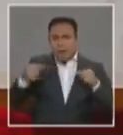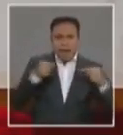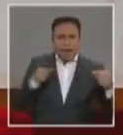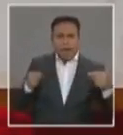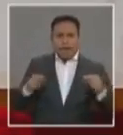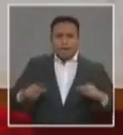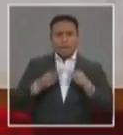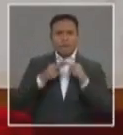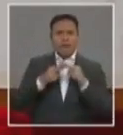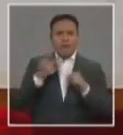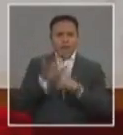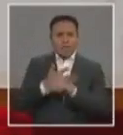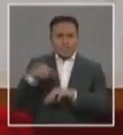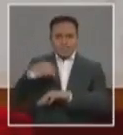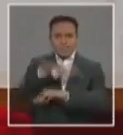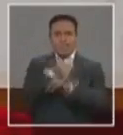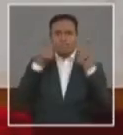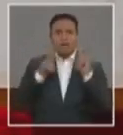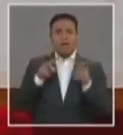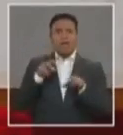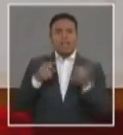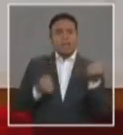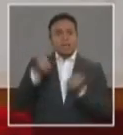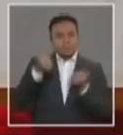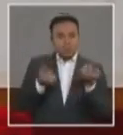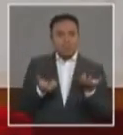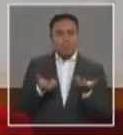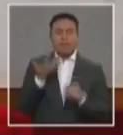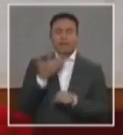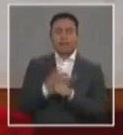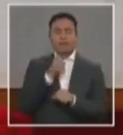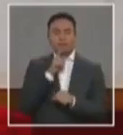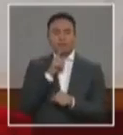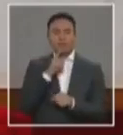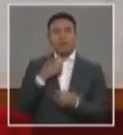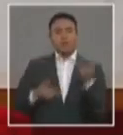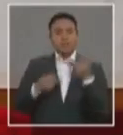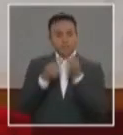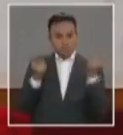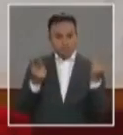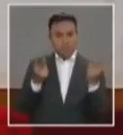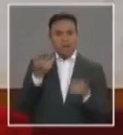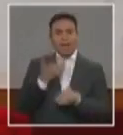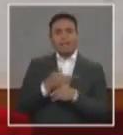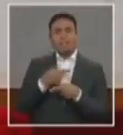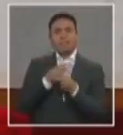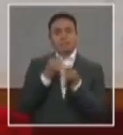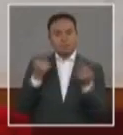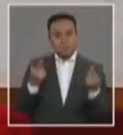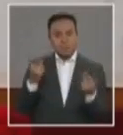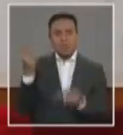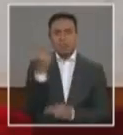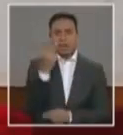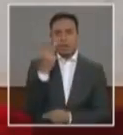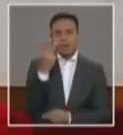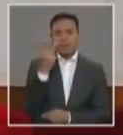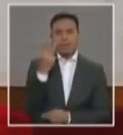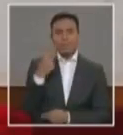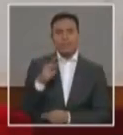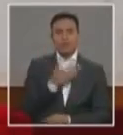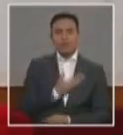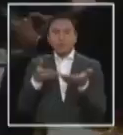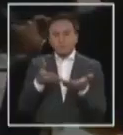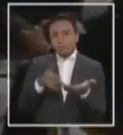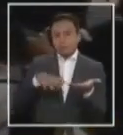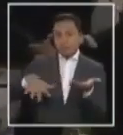eh Porque básicamente eso es lo que reflejan todas las encuestas eh hoy día más allá de eh la la Cuenta pública que está